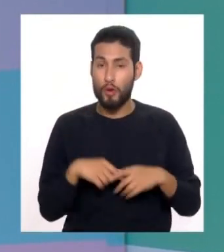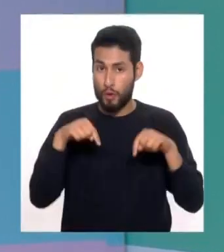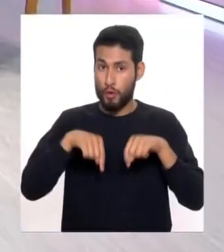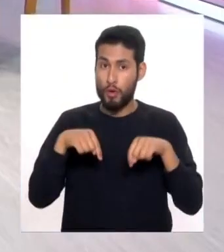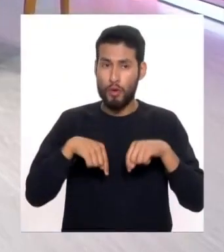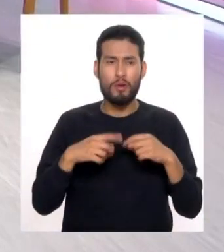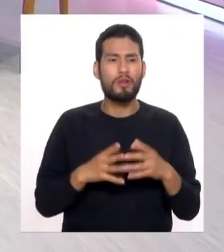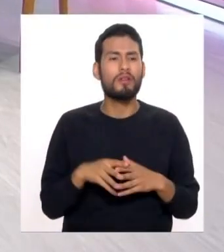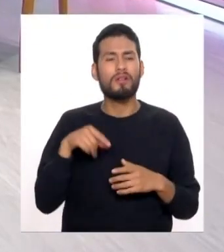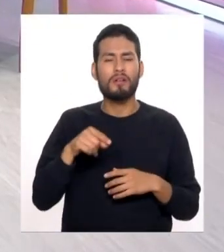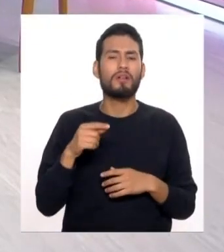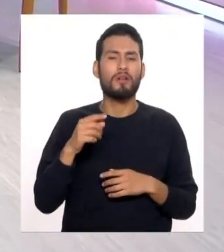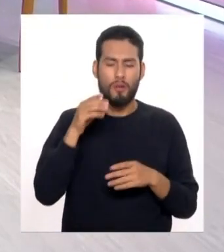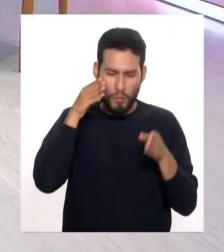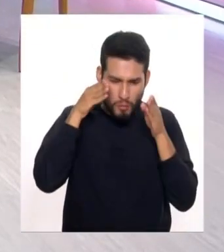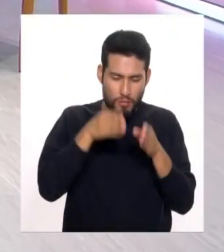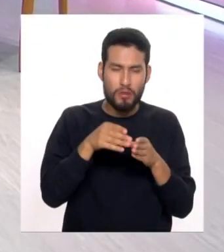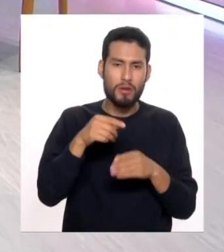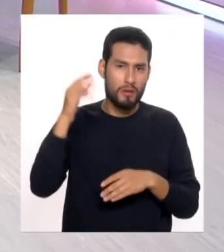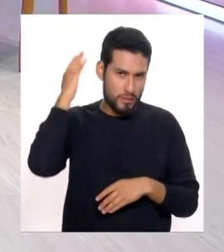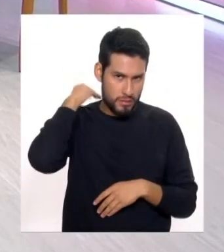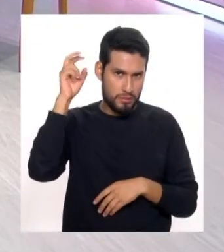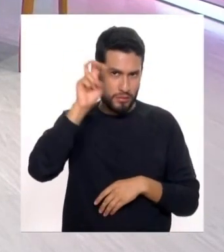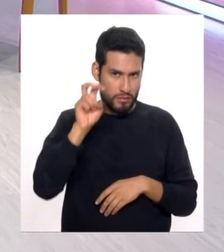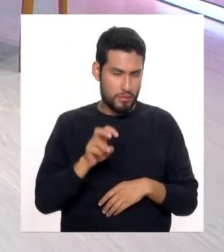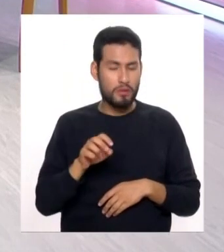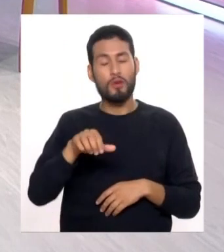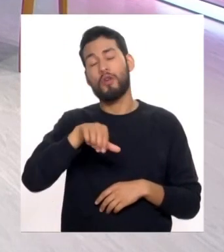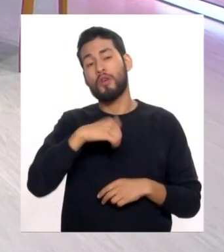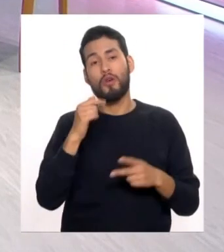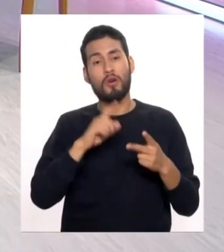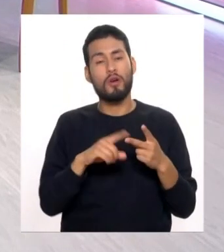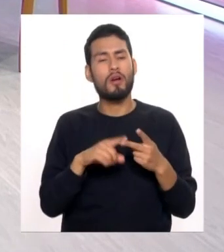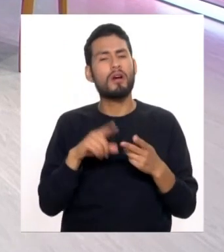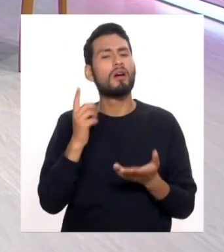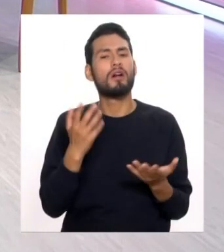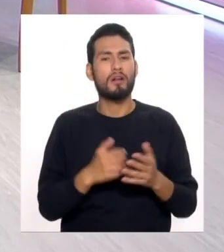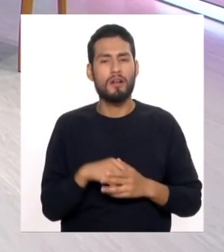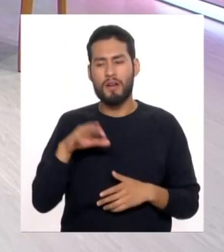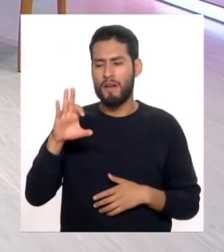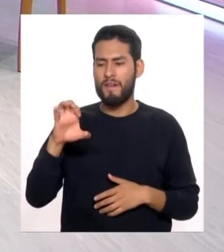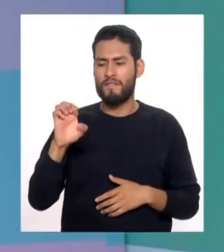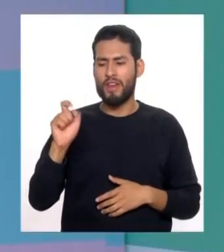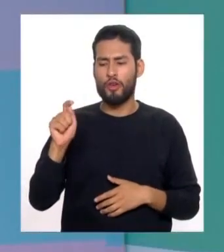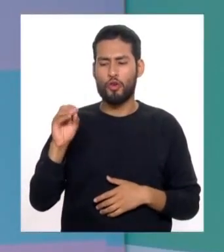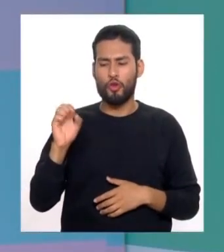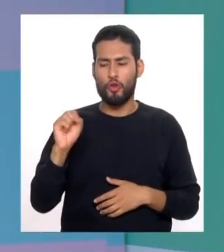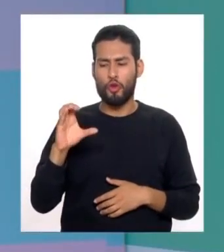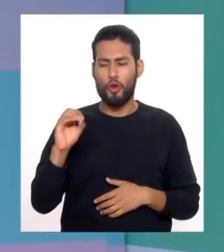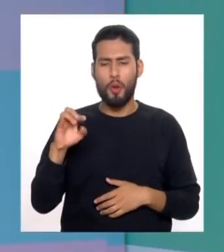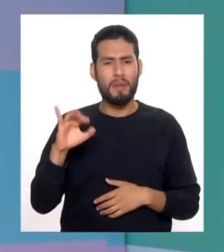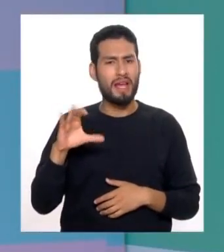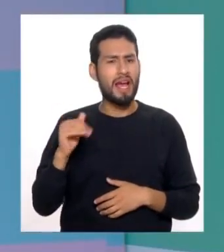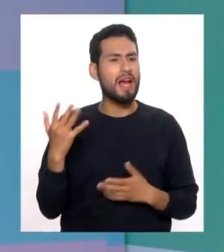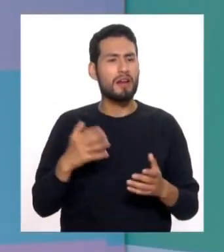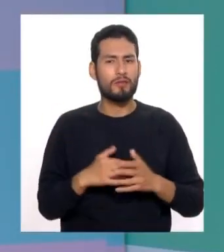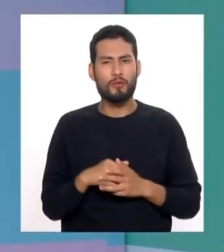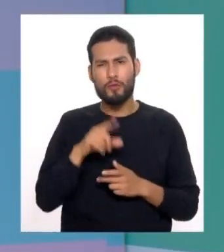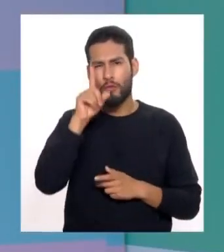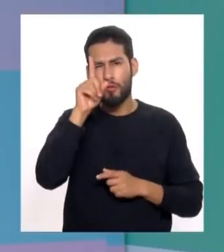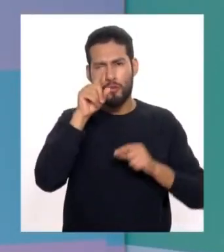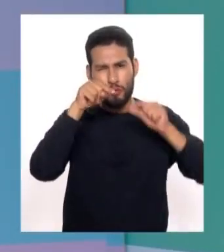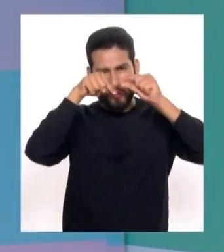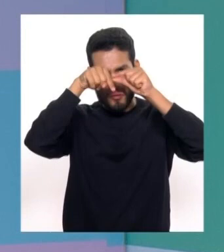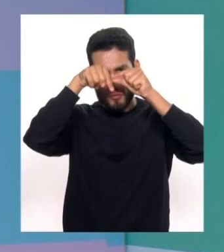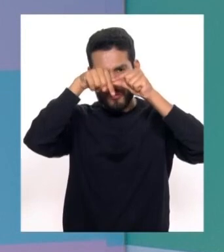hoy a la espina bífida. El segundo tipo de cirugía fetal es la cirugía fetoscópica, que se realiza a través de un pequeño aparato,